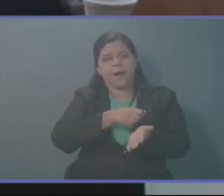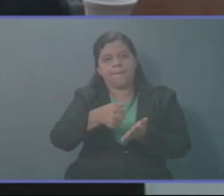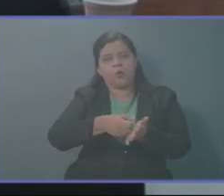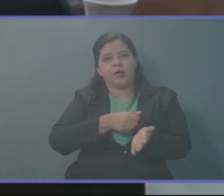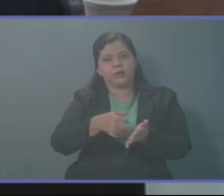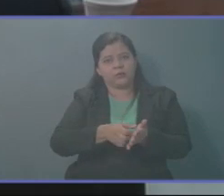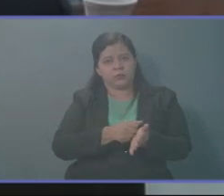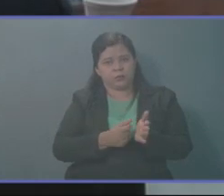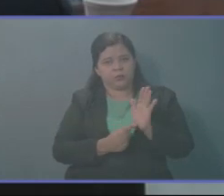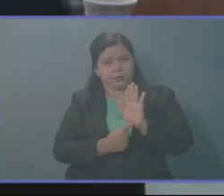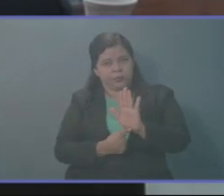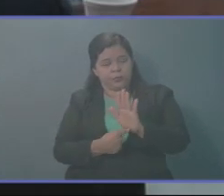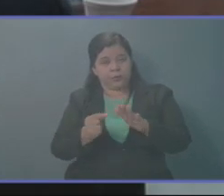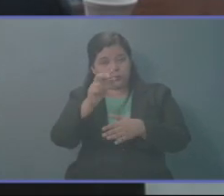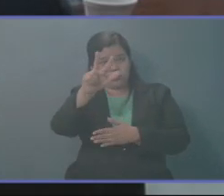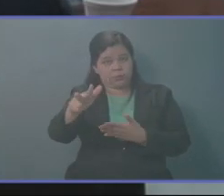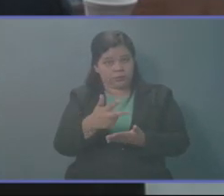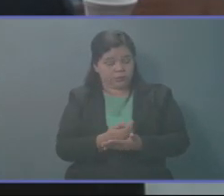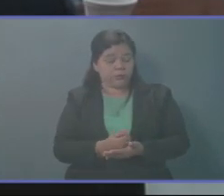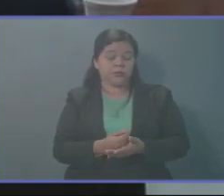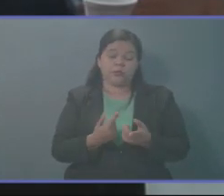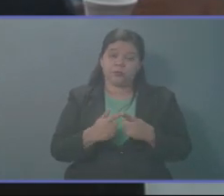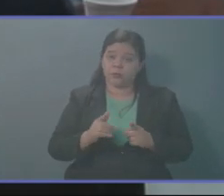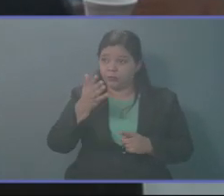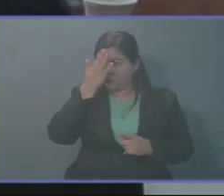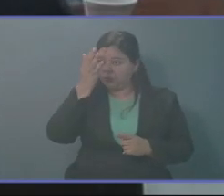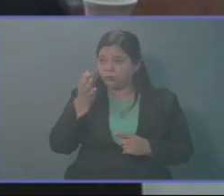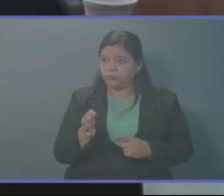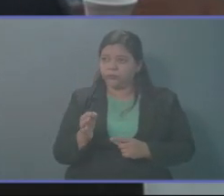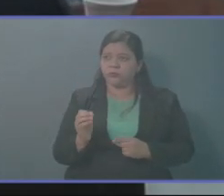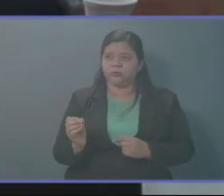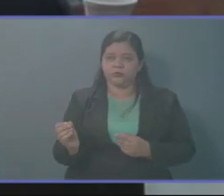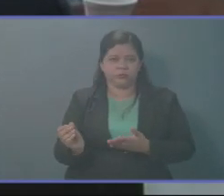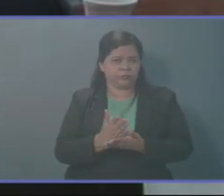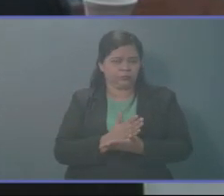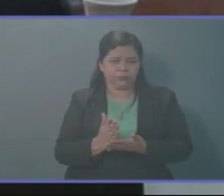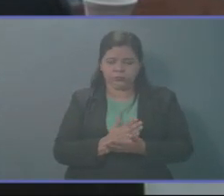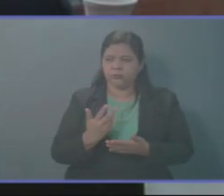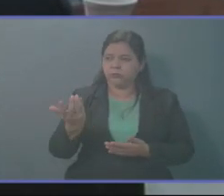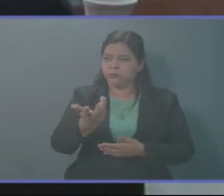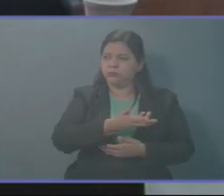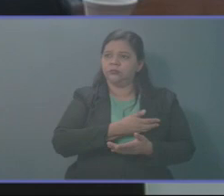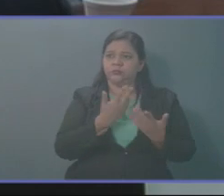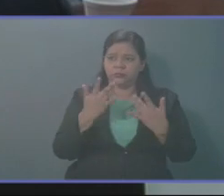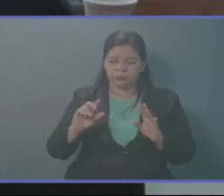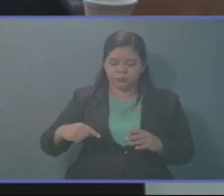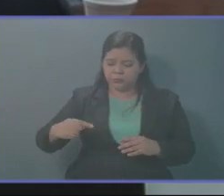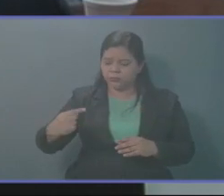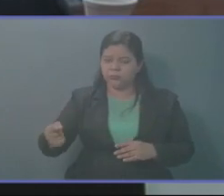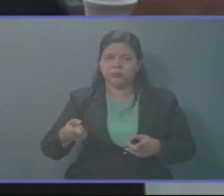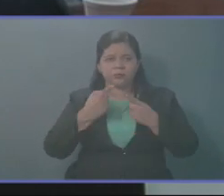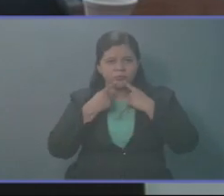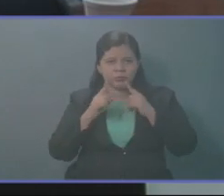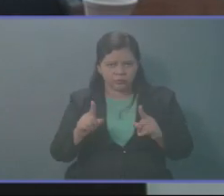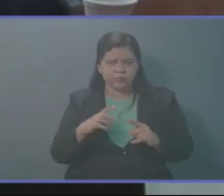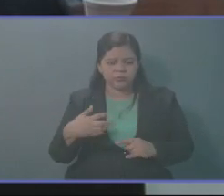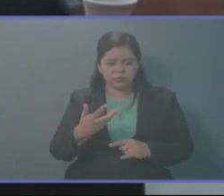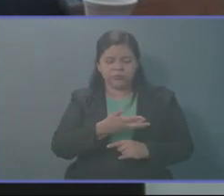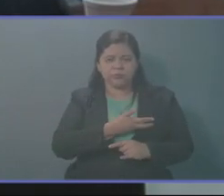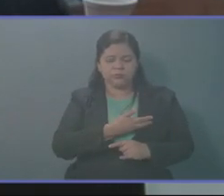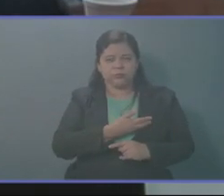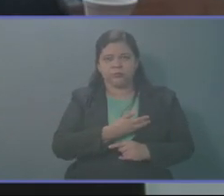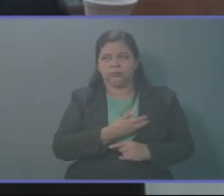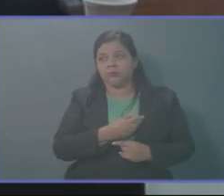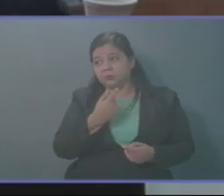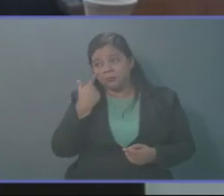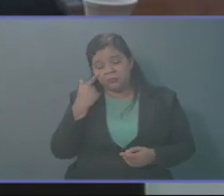De hecho, creo que ninguno de nosotros ha dejado de declarar en ningún momento, pues por lo menos los que